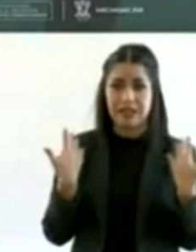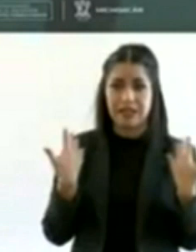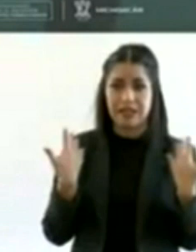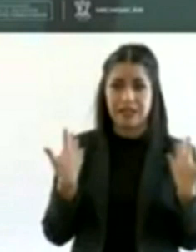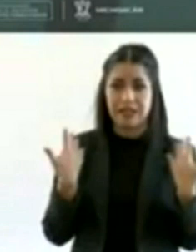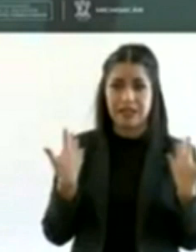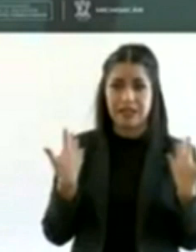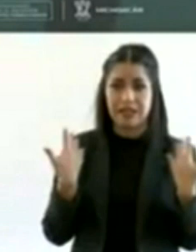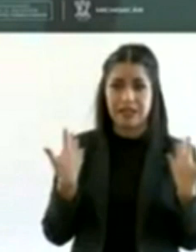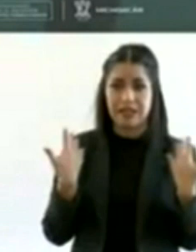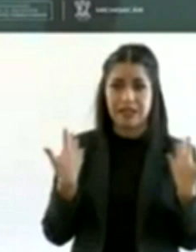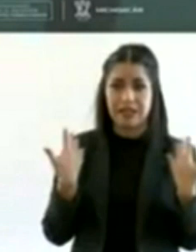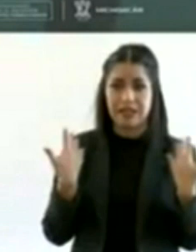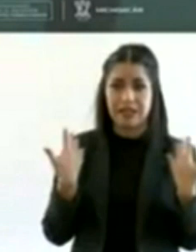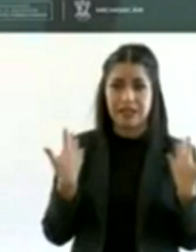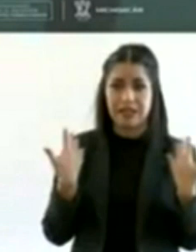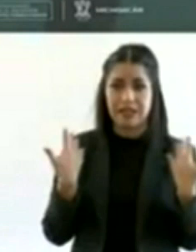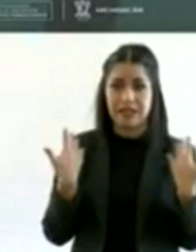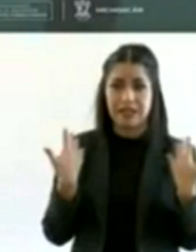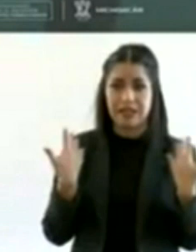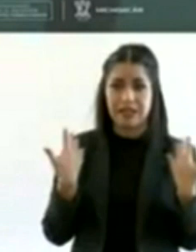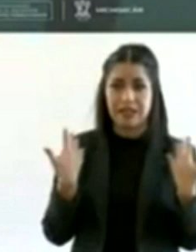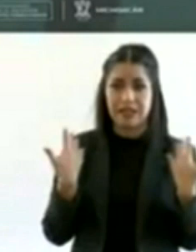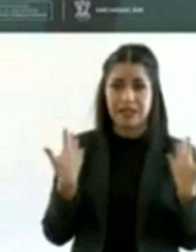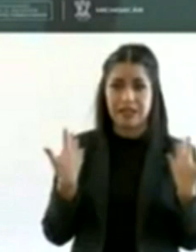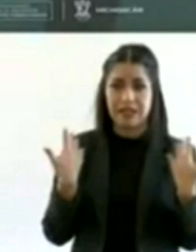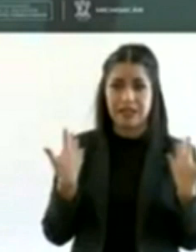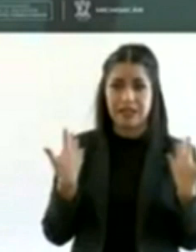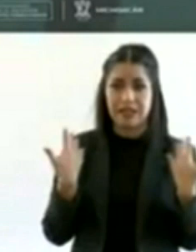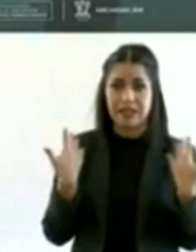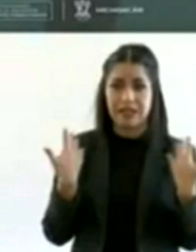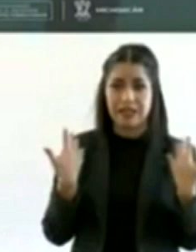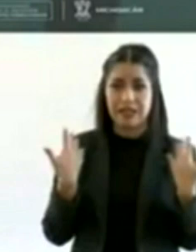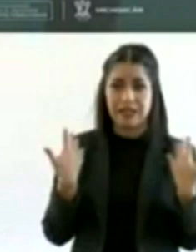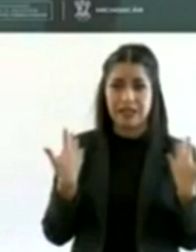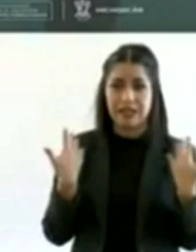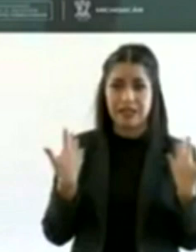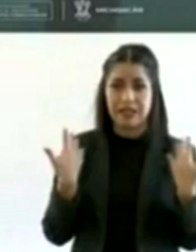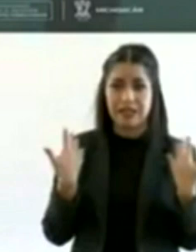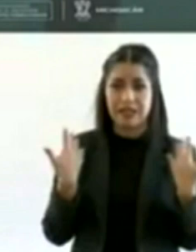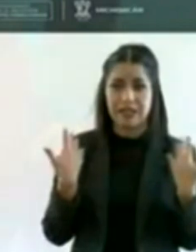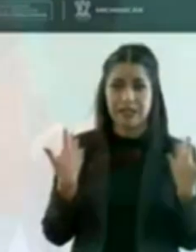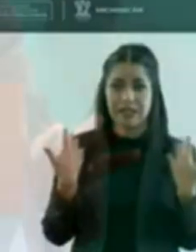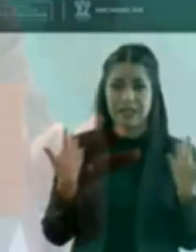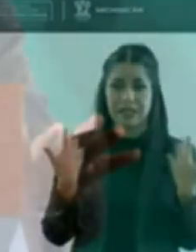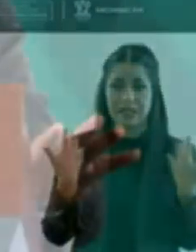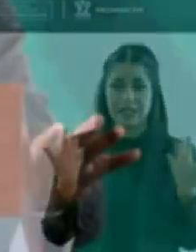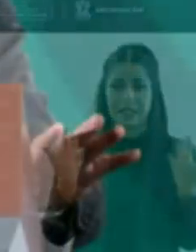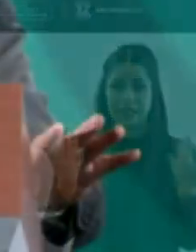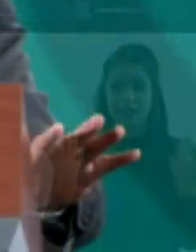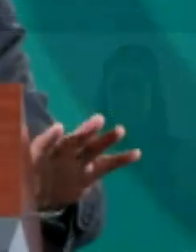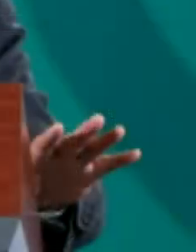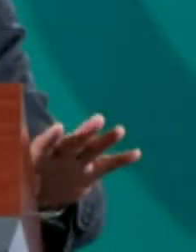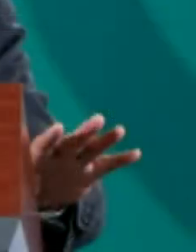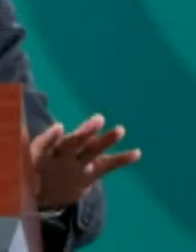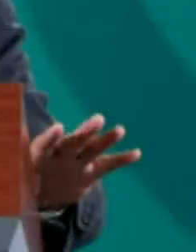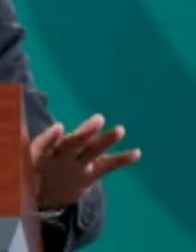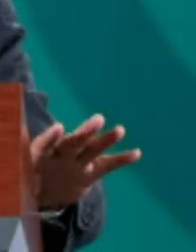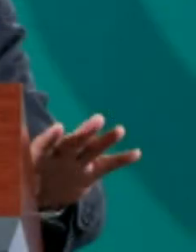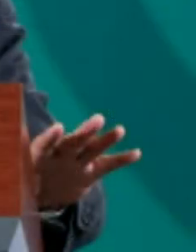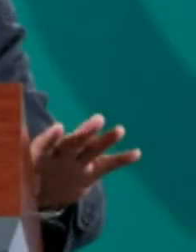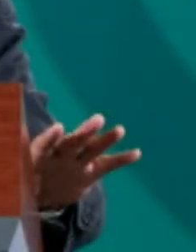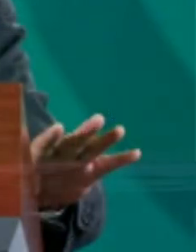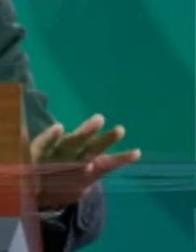participación dizque a países extranjeros, cuando allá en esos países extranjeros los que estaban poniendo la